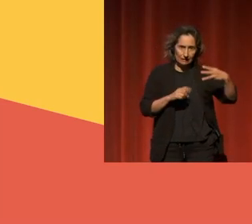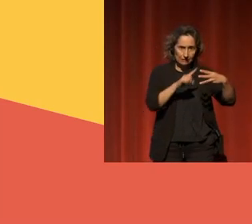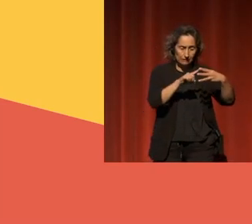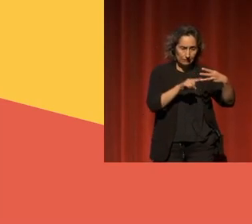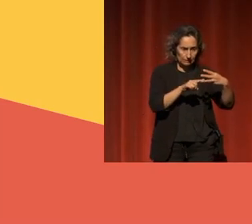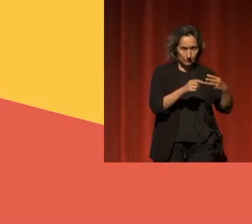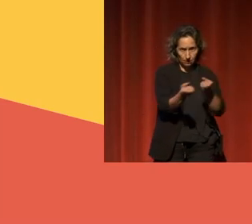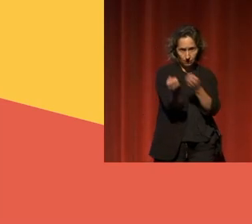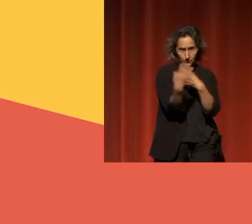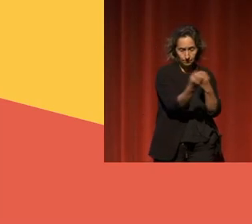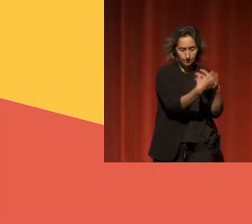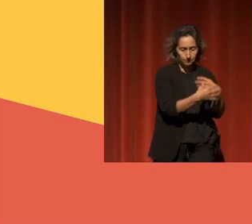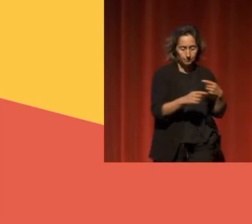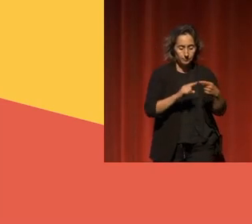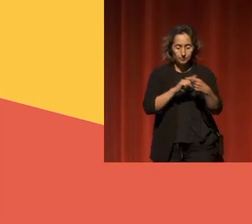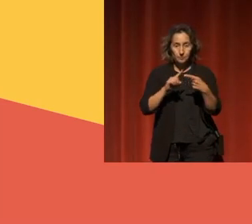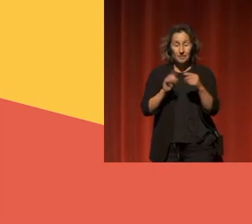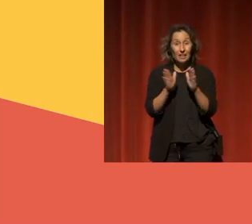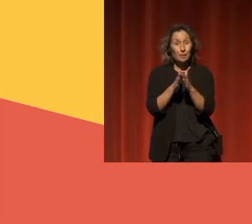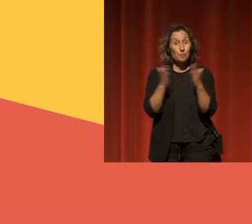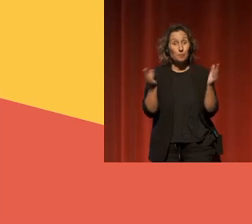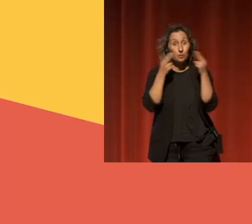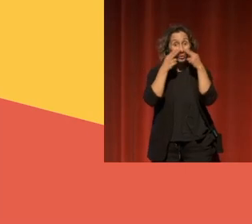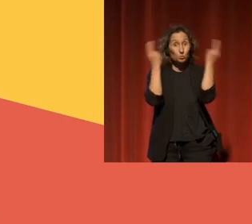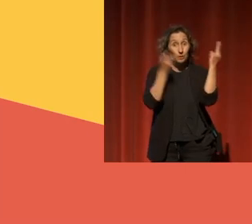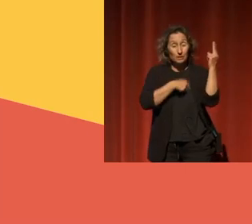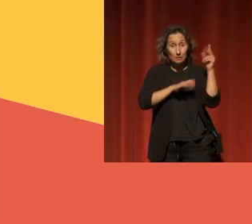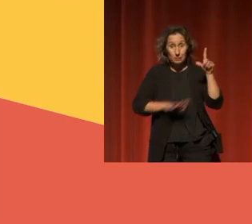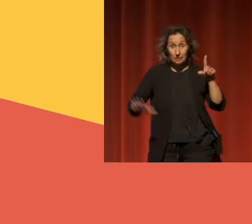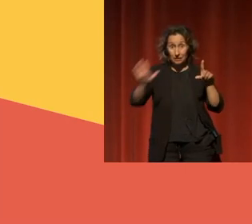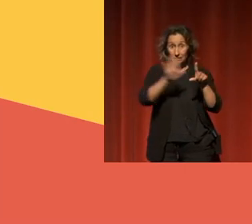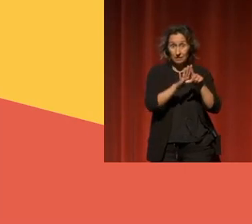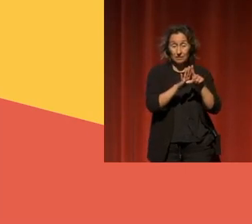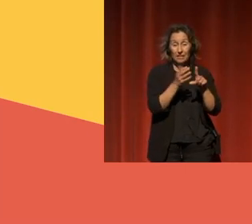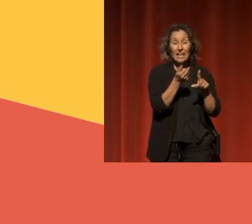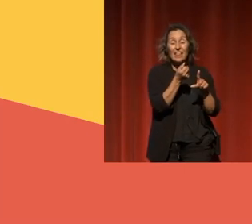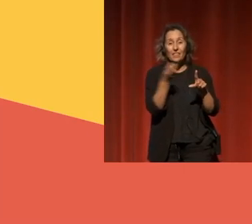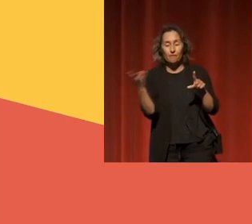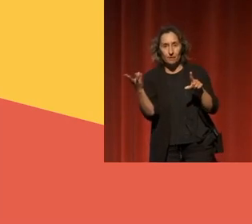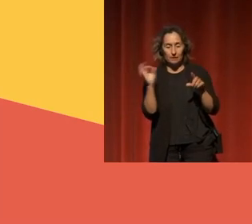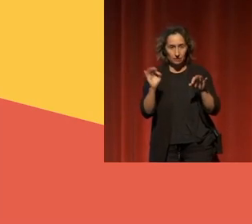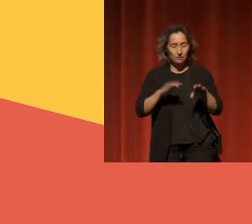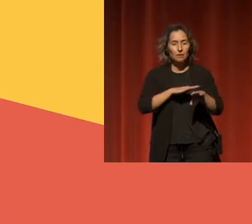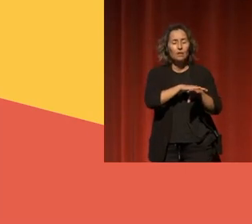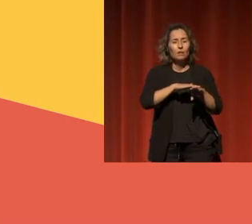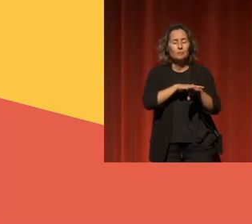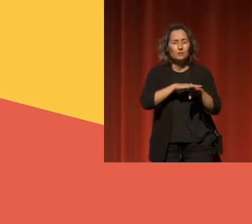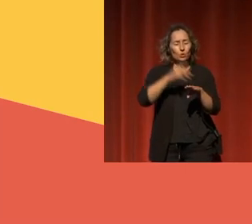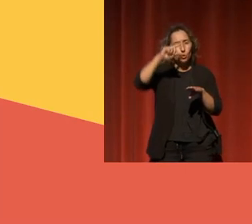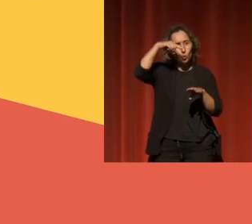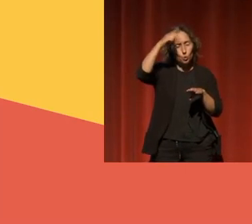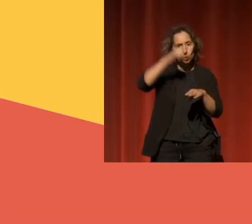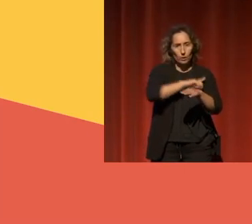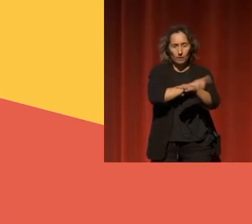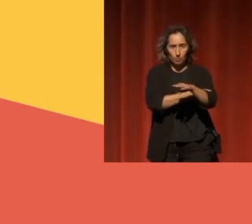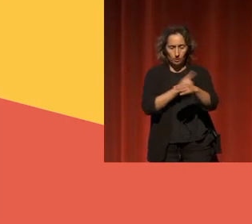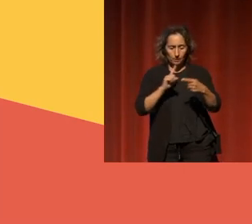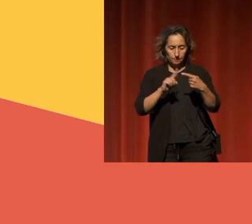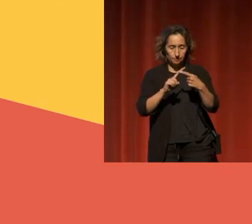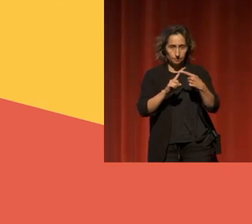de ellas es la serie bibliotecas públicas españolas en cifras del Ministerio de cultura y